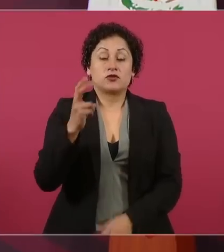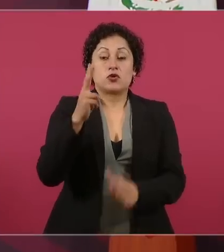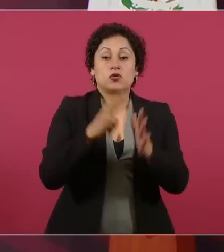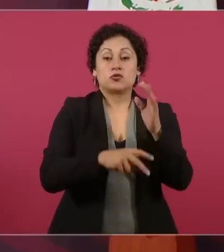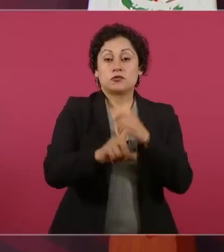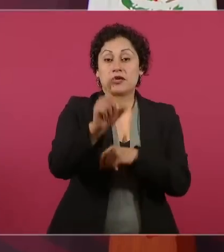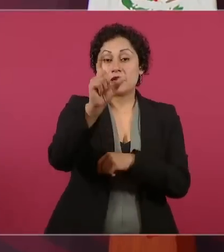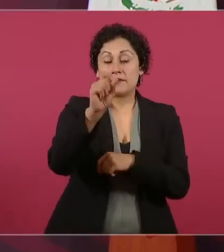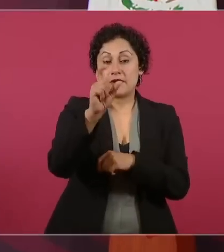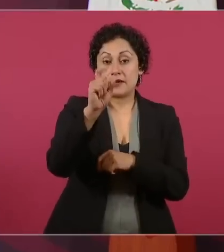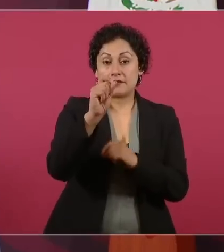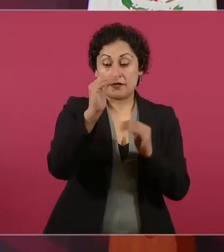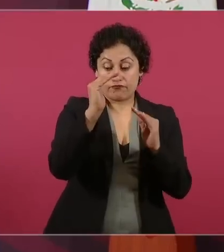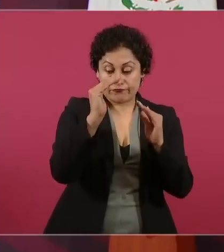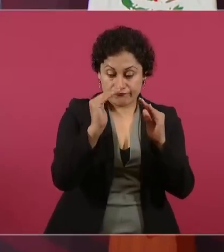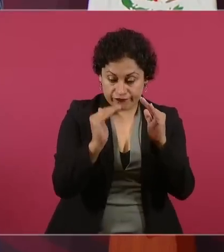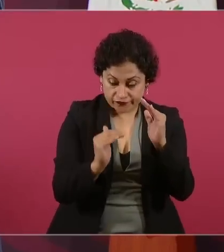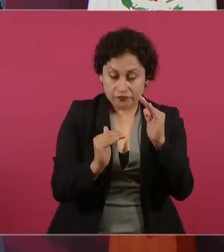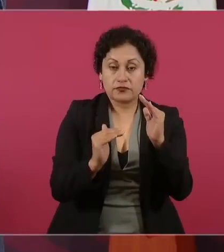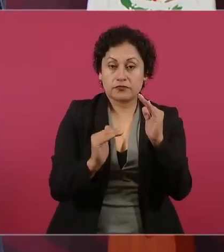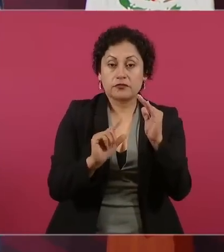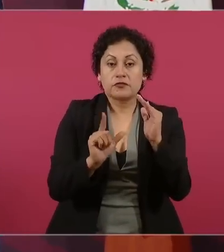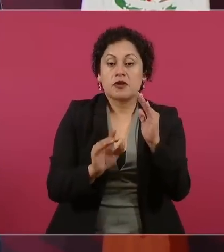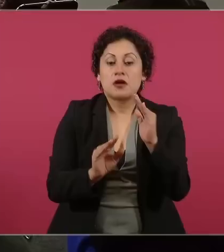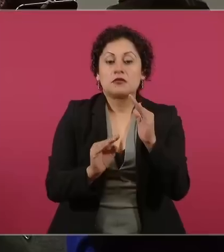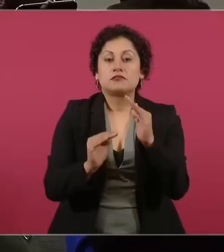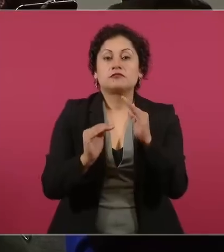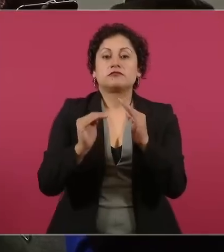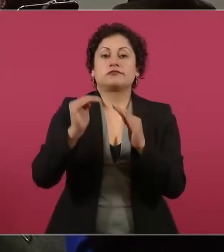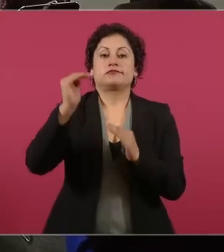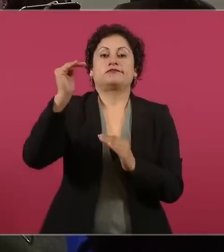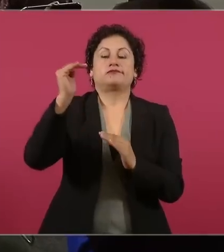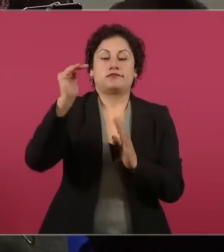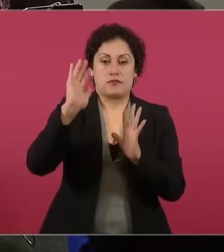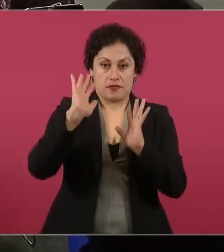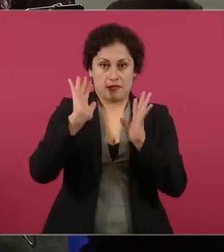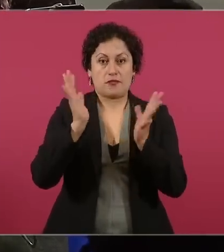y cómo salimos, ya estamos arriba.